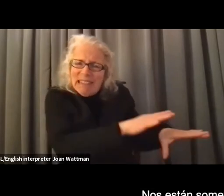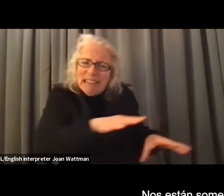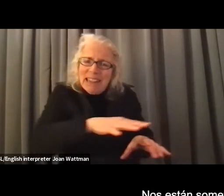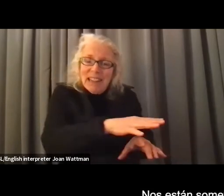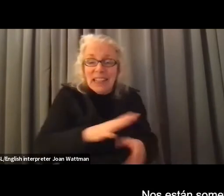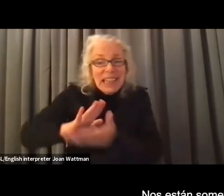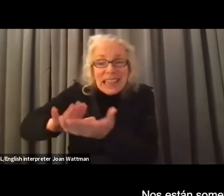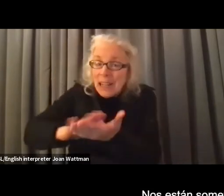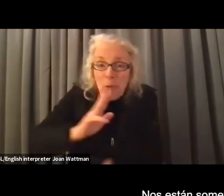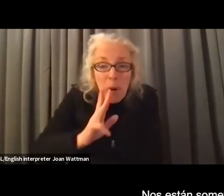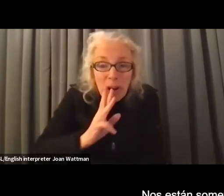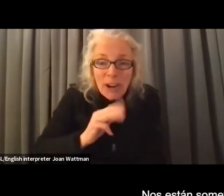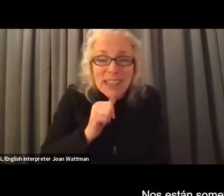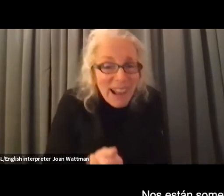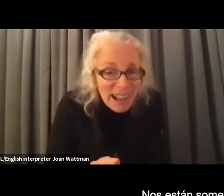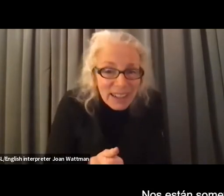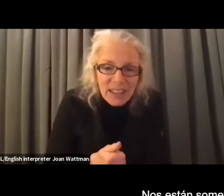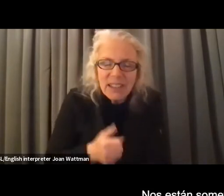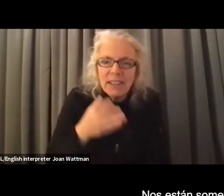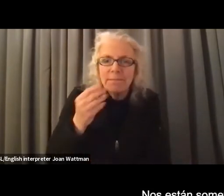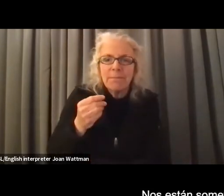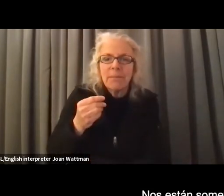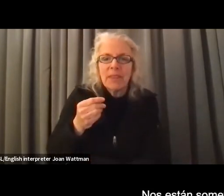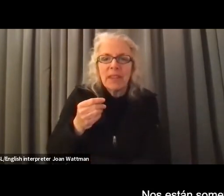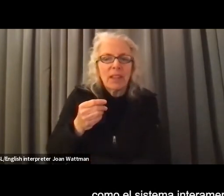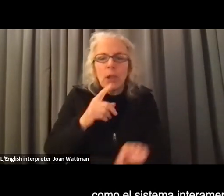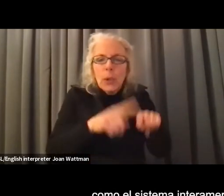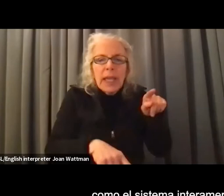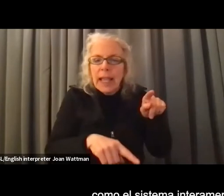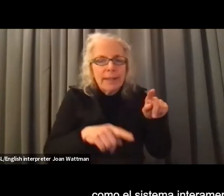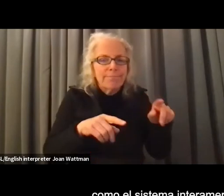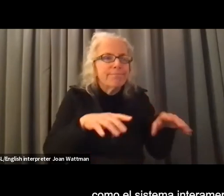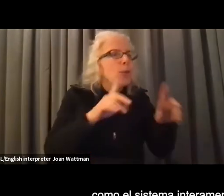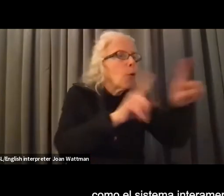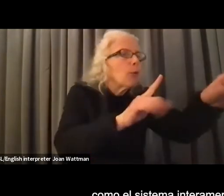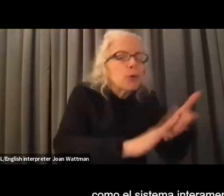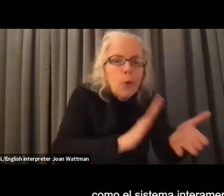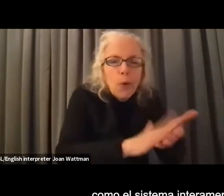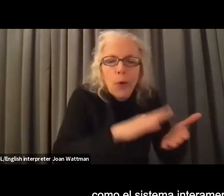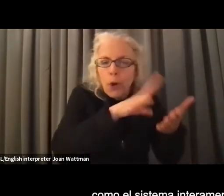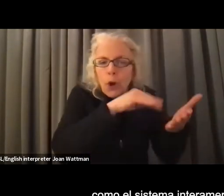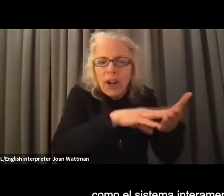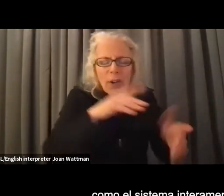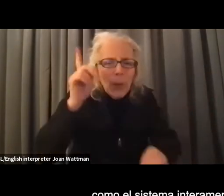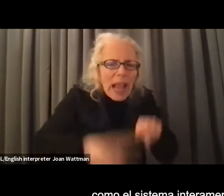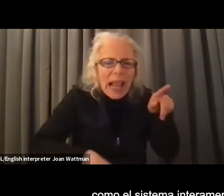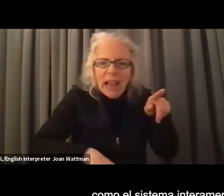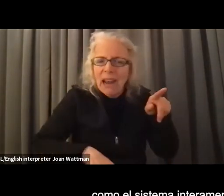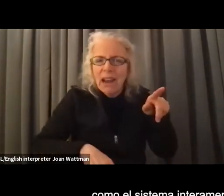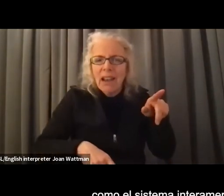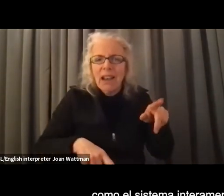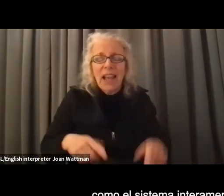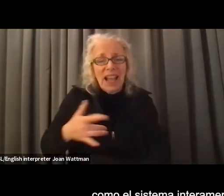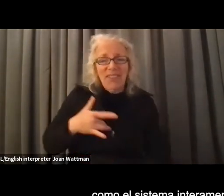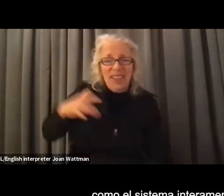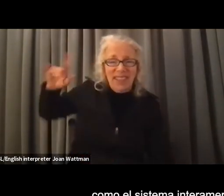están sometiendo a la barbarie y es doloroso cuando un sistema como el Sistema Interamericano de Derechos Humanos, que uno creería está